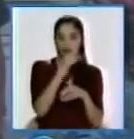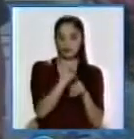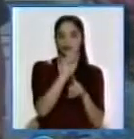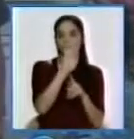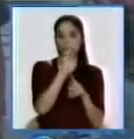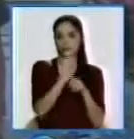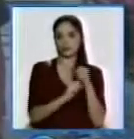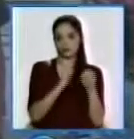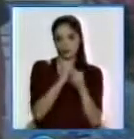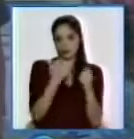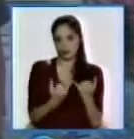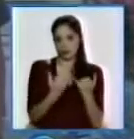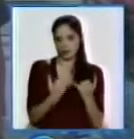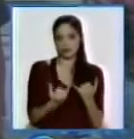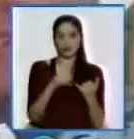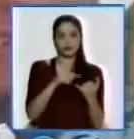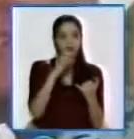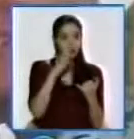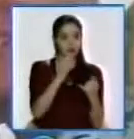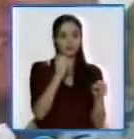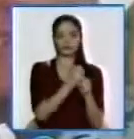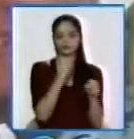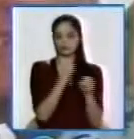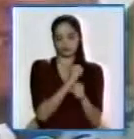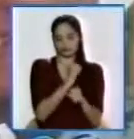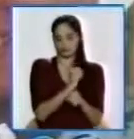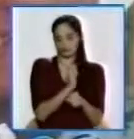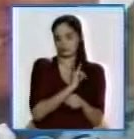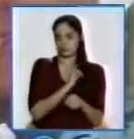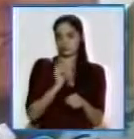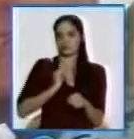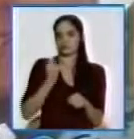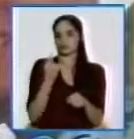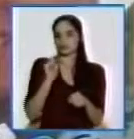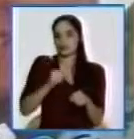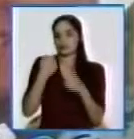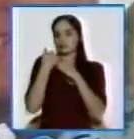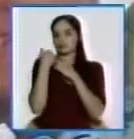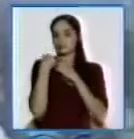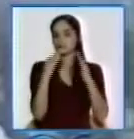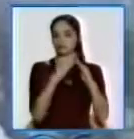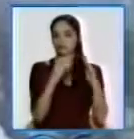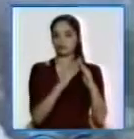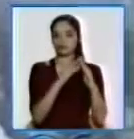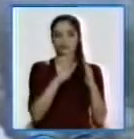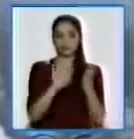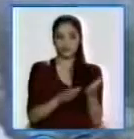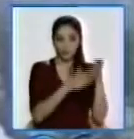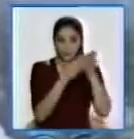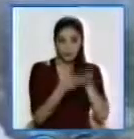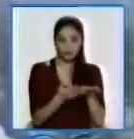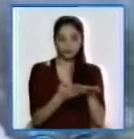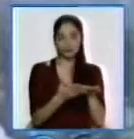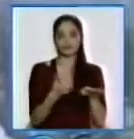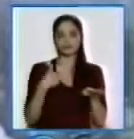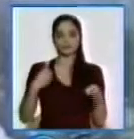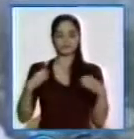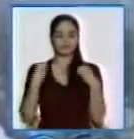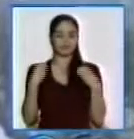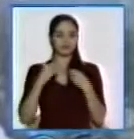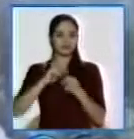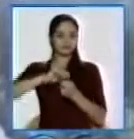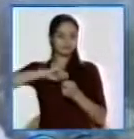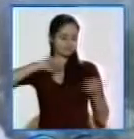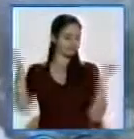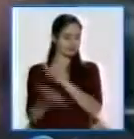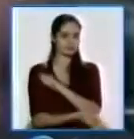de edad. Según ella, él era trabajador independiente y sostenía el hogar. Luego de haberlo perdido, su vida dio un giro de